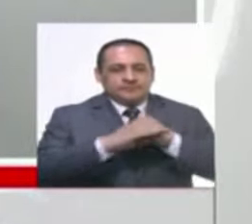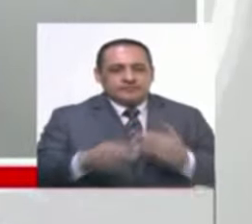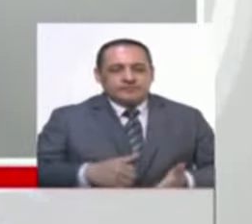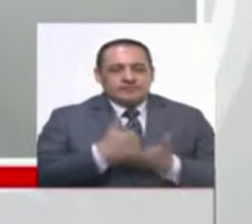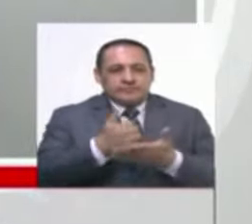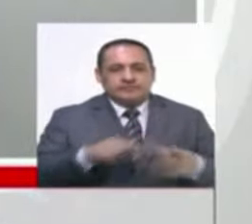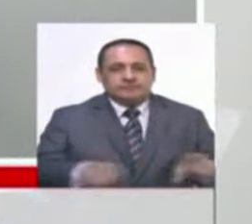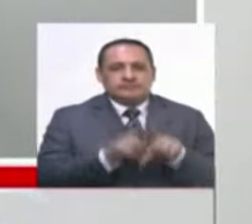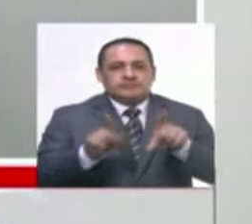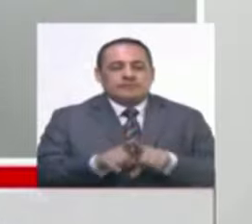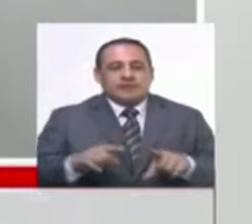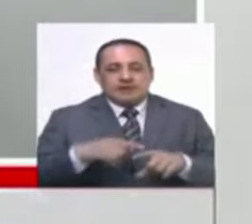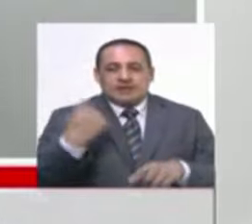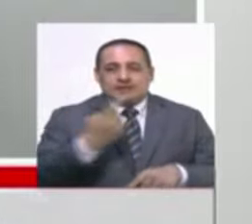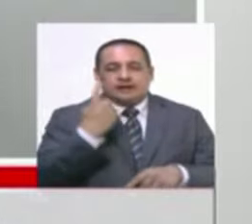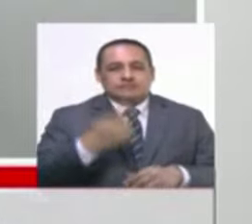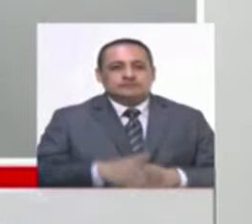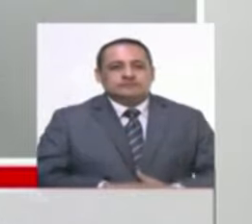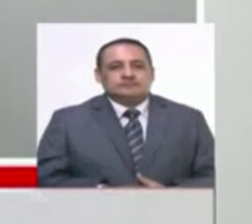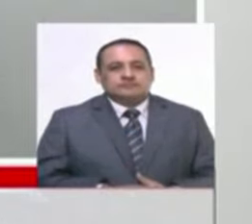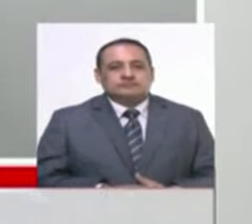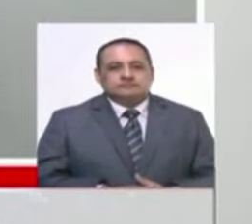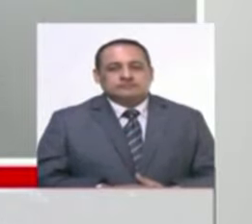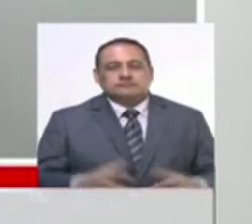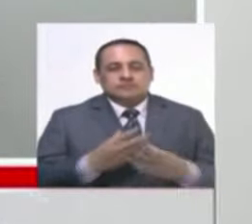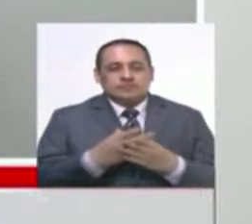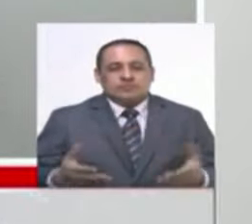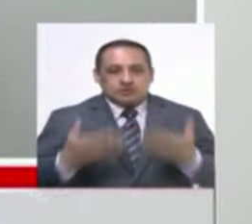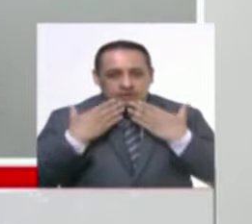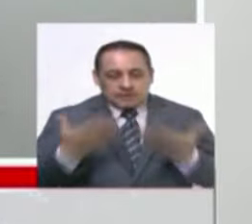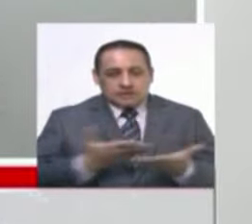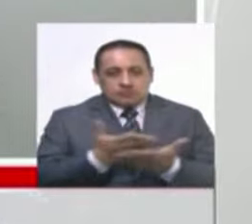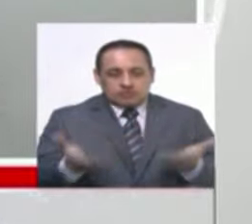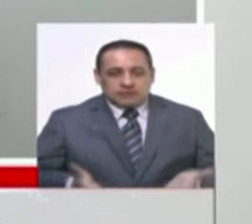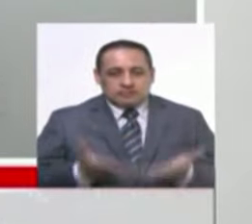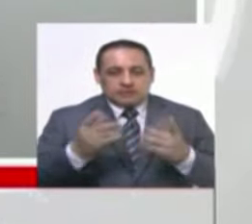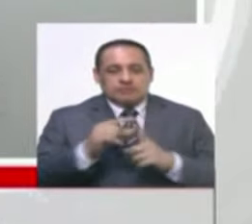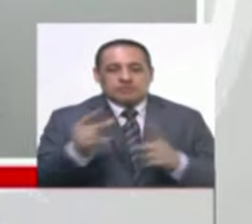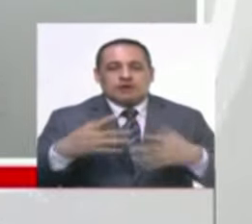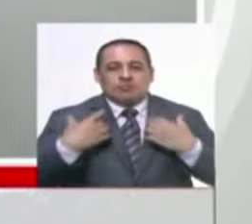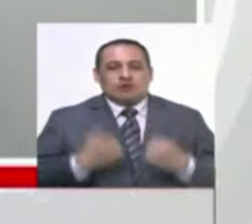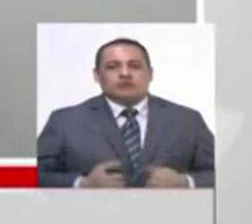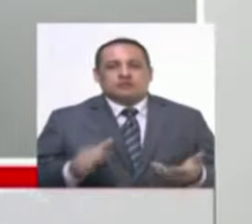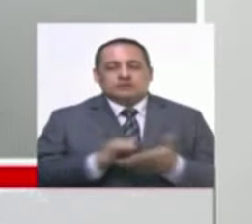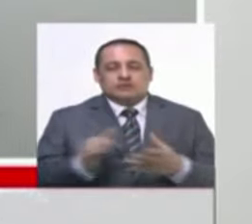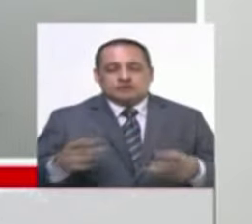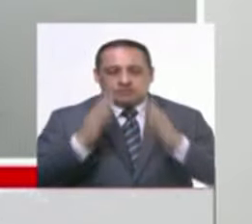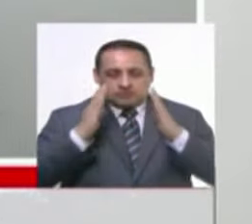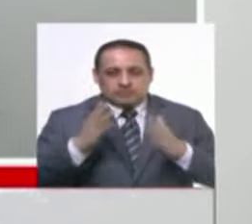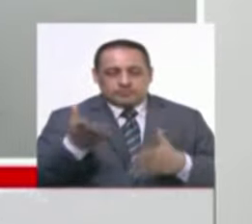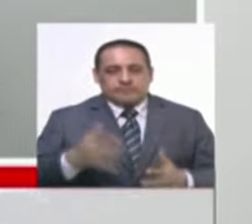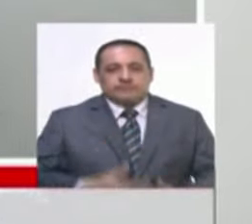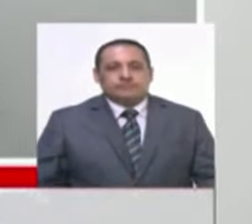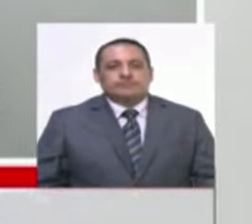y en igualdad de armas. Muchas gracias y le cedo la palabra a mi abogado, el doctor Julio